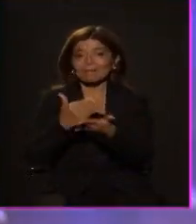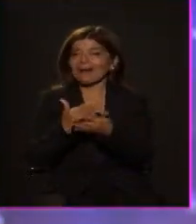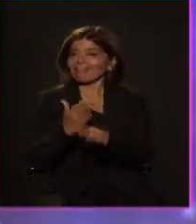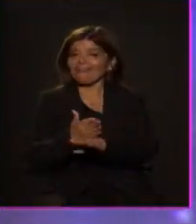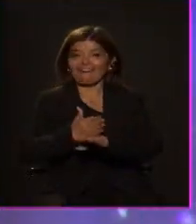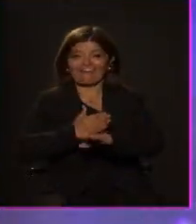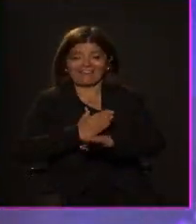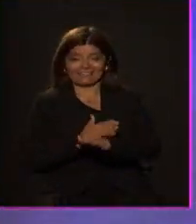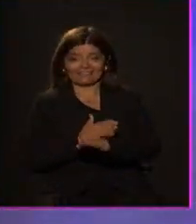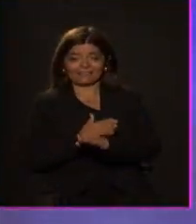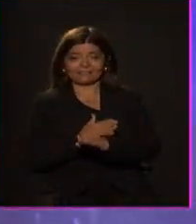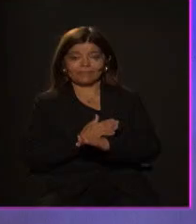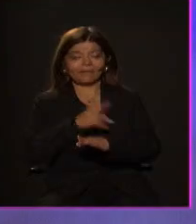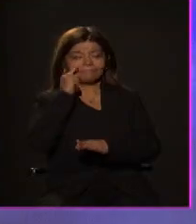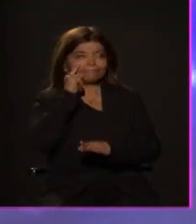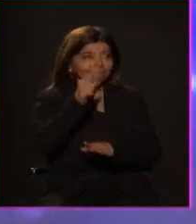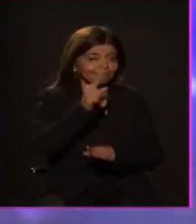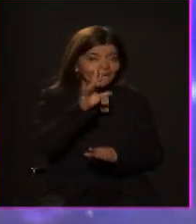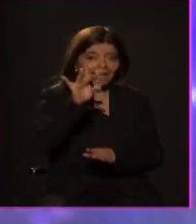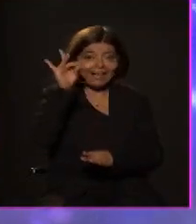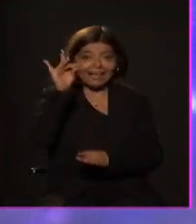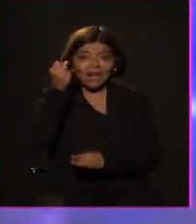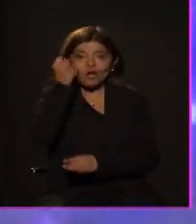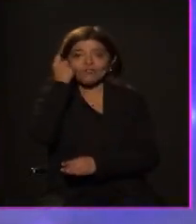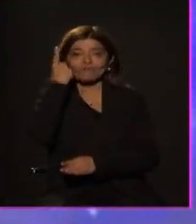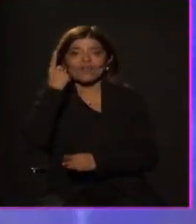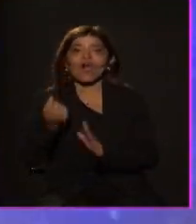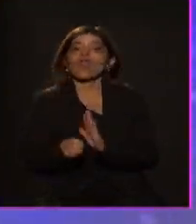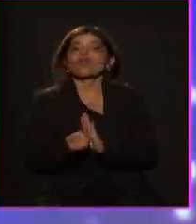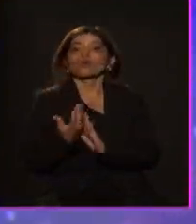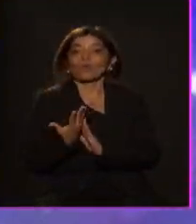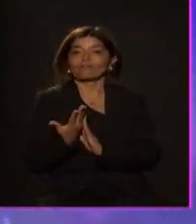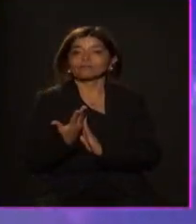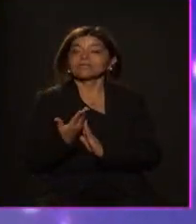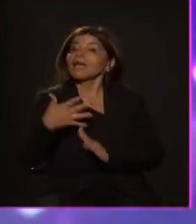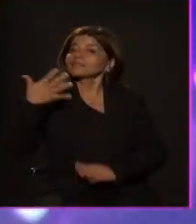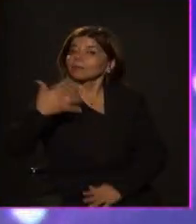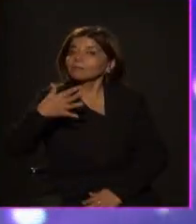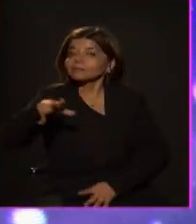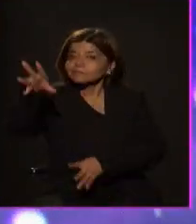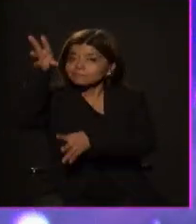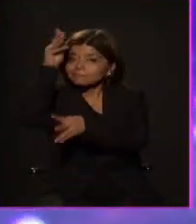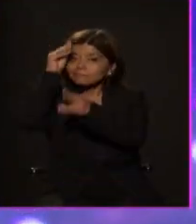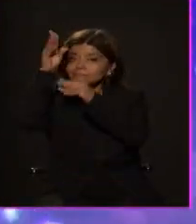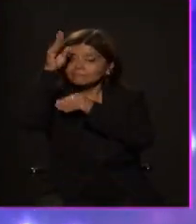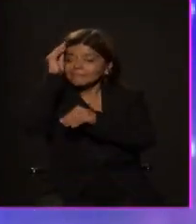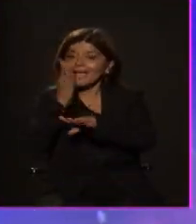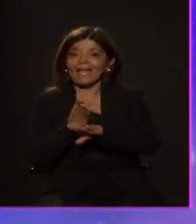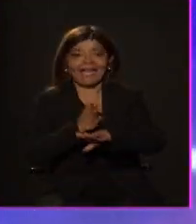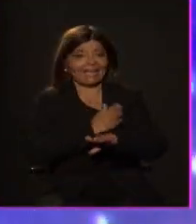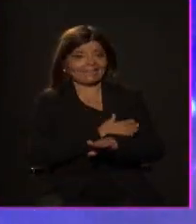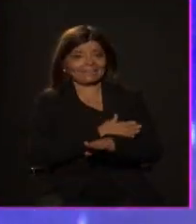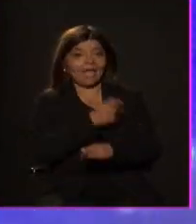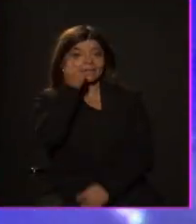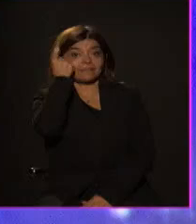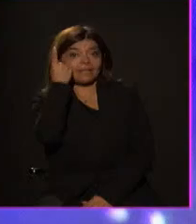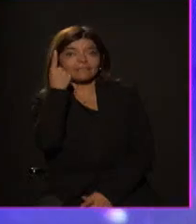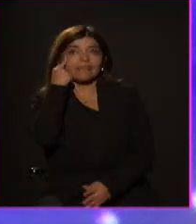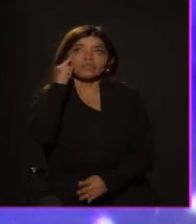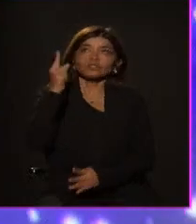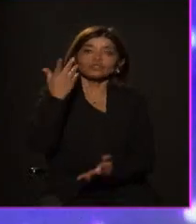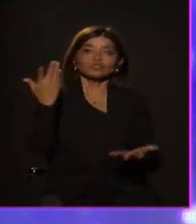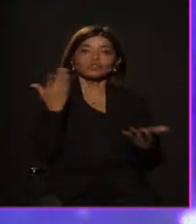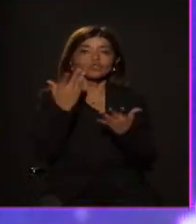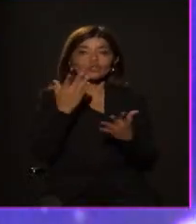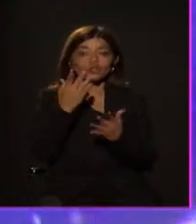para lograr reconocer lo desconocido, lo nuevo, es importante estar formado, entender lo que podría presentarse y reconocer